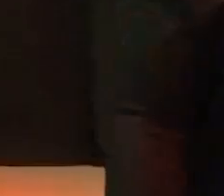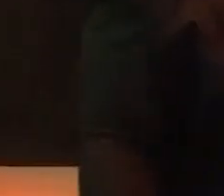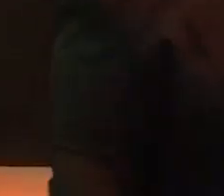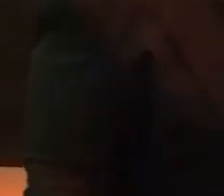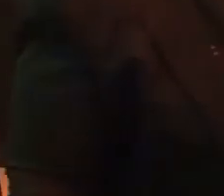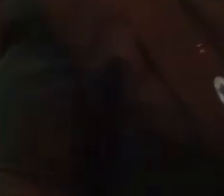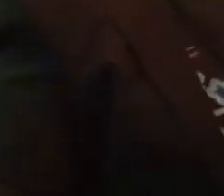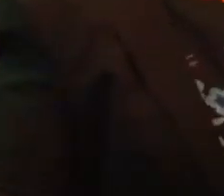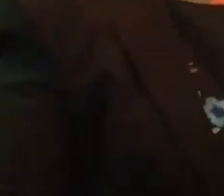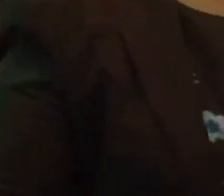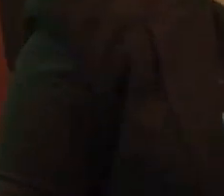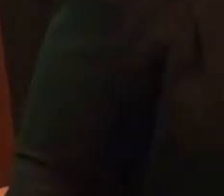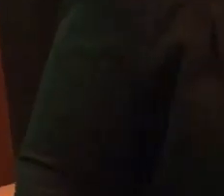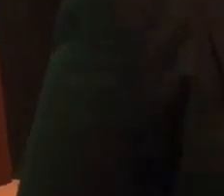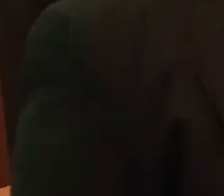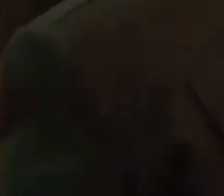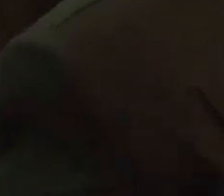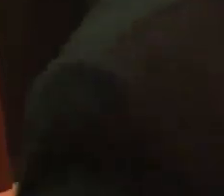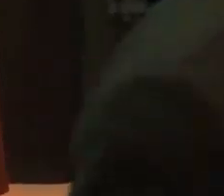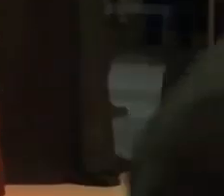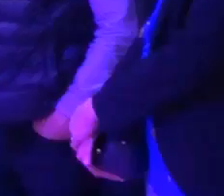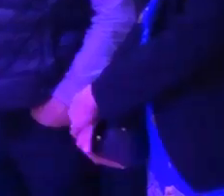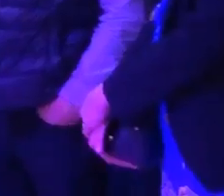el espacio de Bolivia.